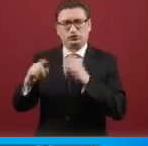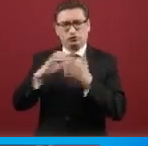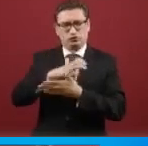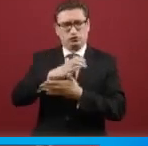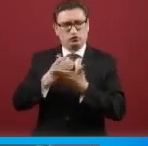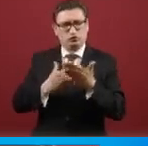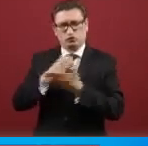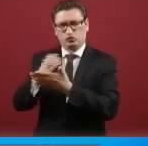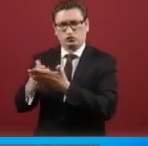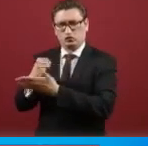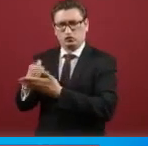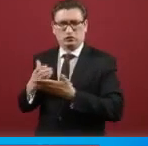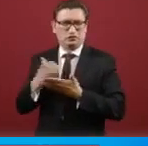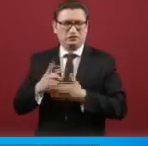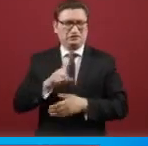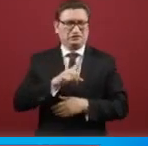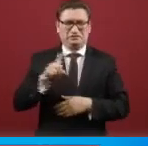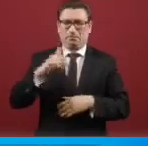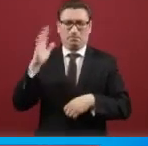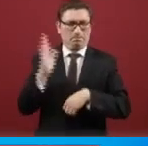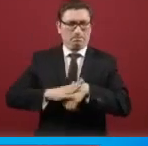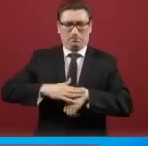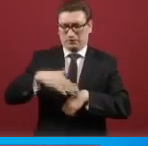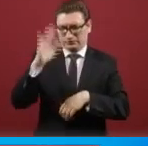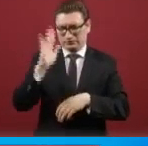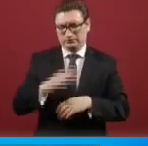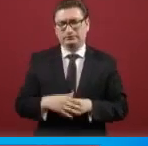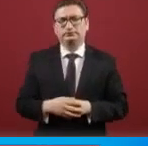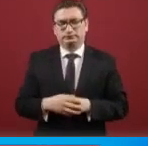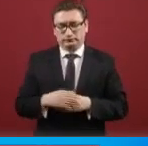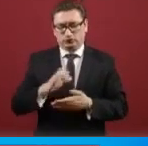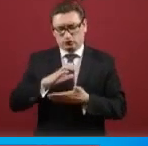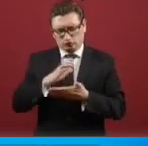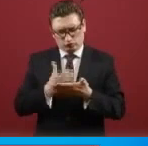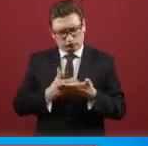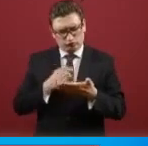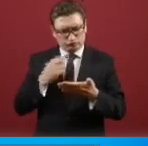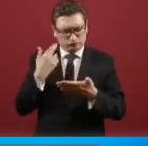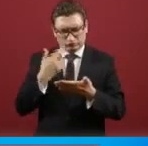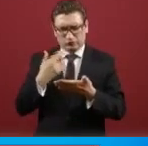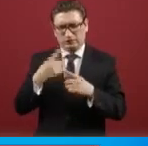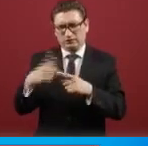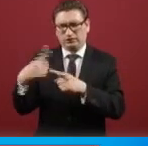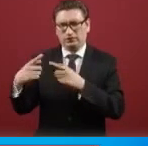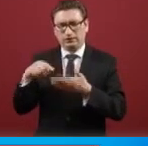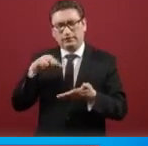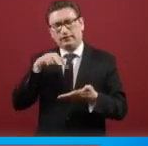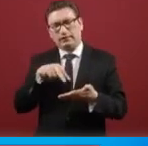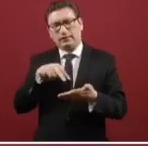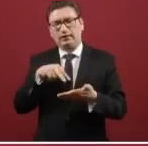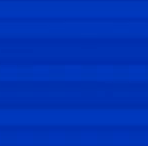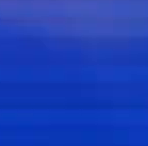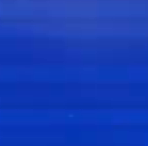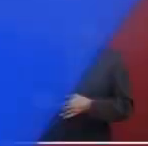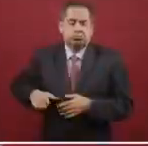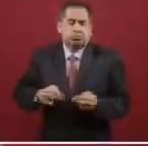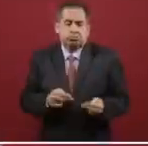de 1.680.000 barriles. No se prevé la apertura de nuevos contratos de concesiones para la explotación